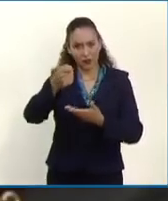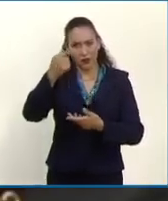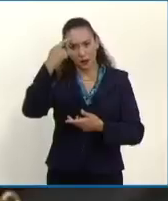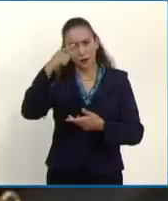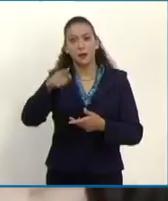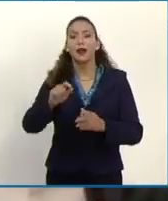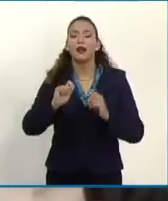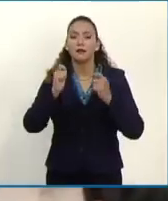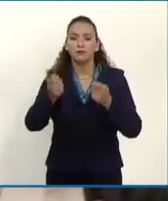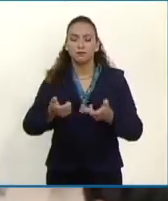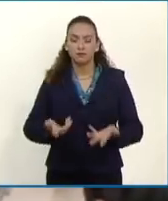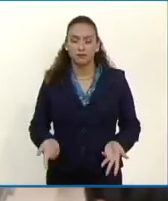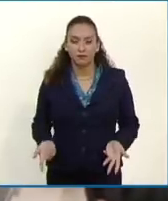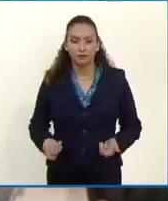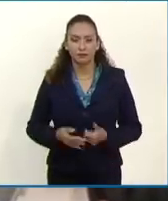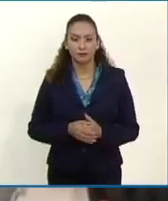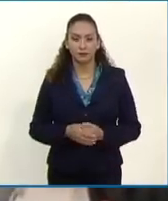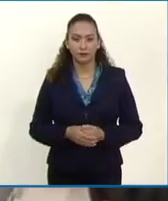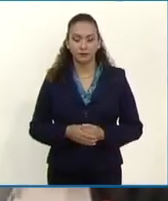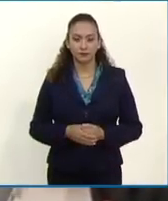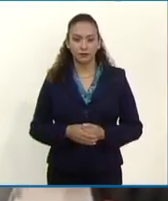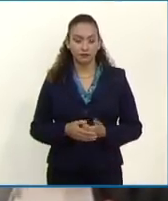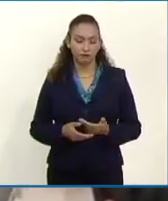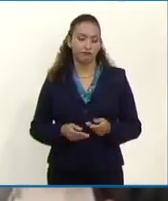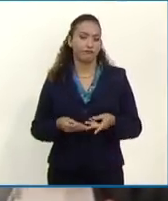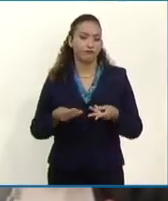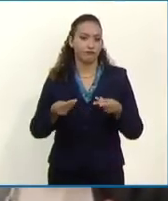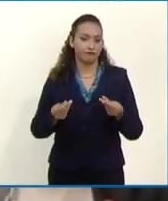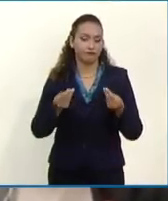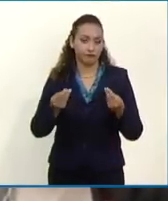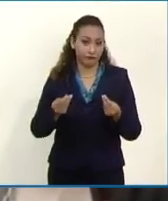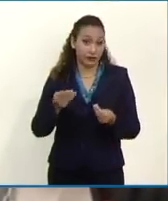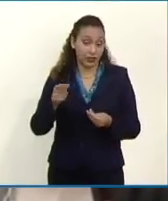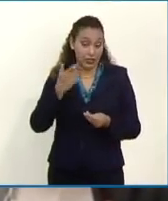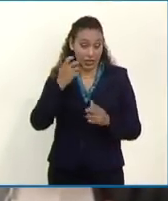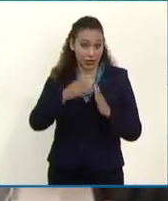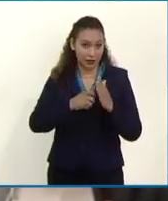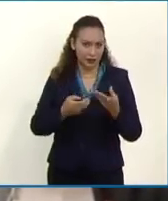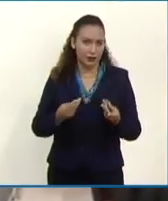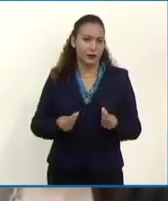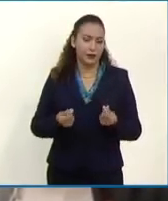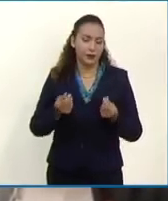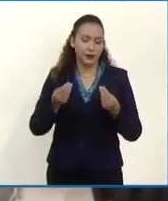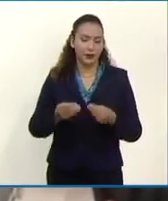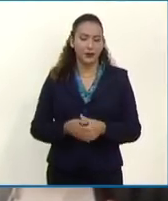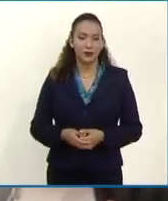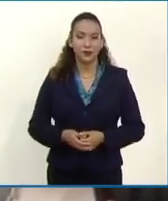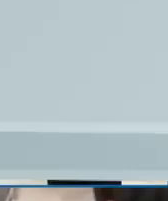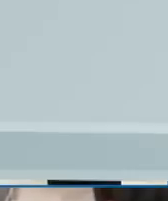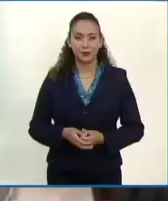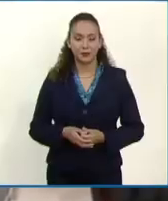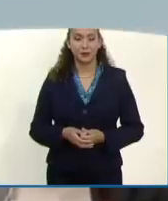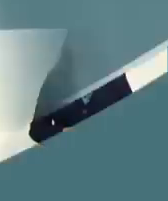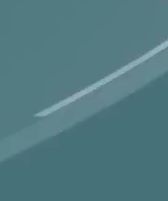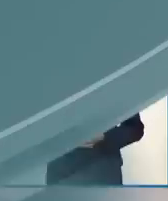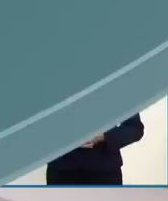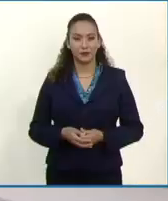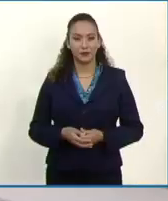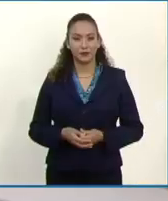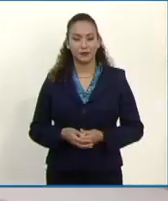tesorería. Para el canal del Poder Judicial de la Federación, Juan Carlos González.